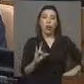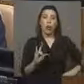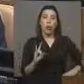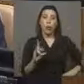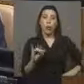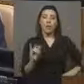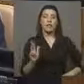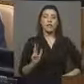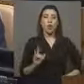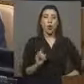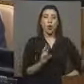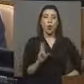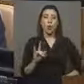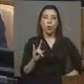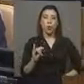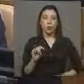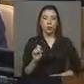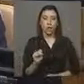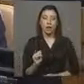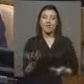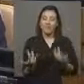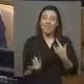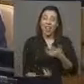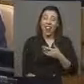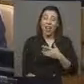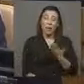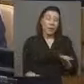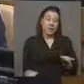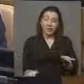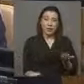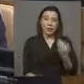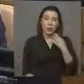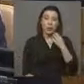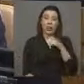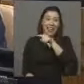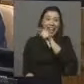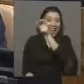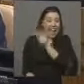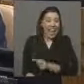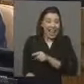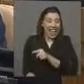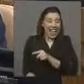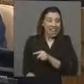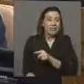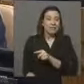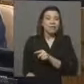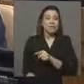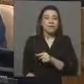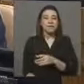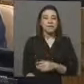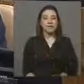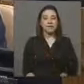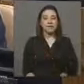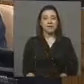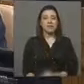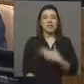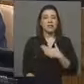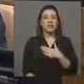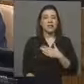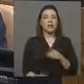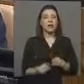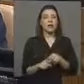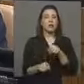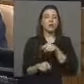el señor Urrutia. Las lamento porque él pretende, con su